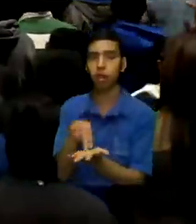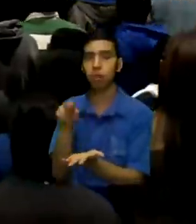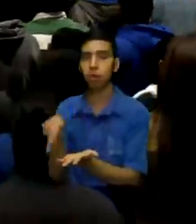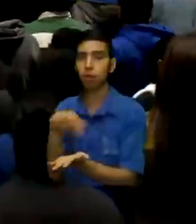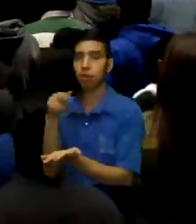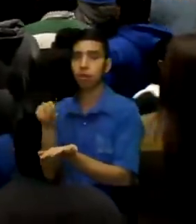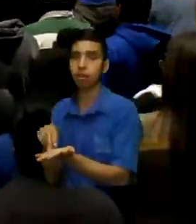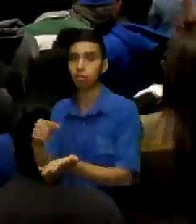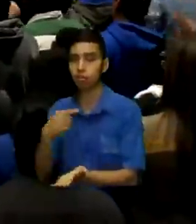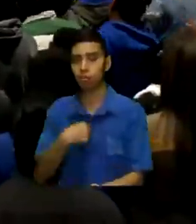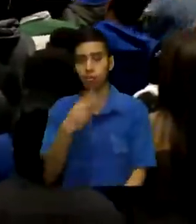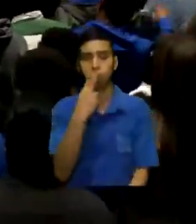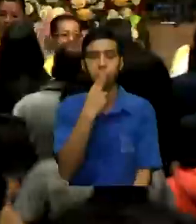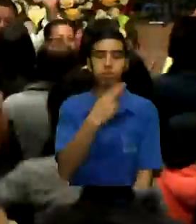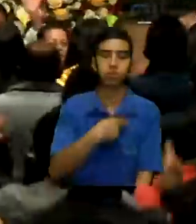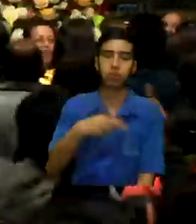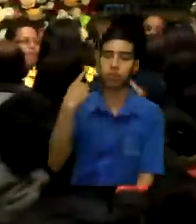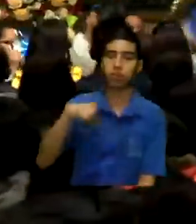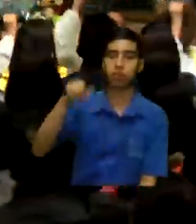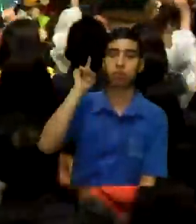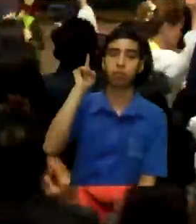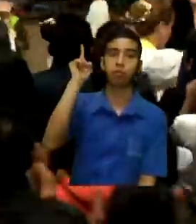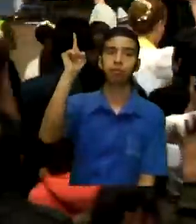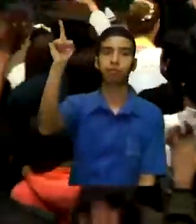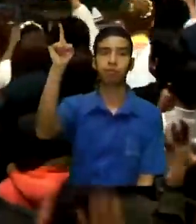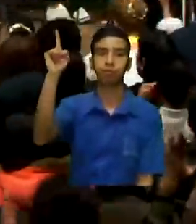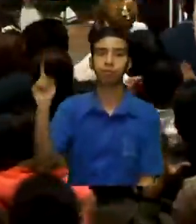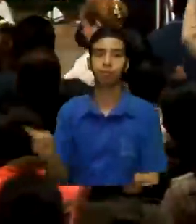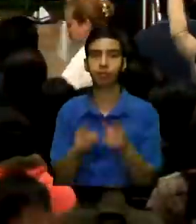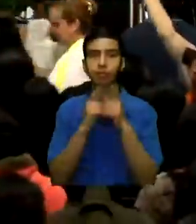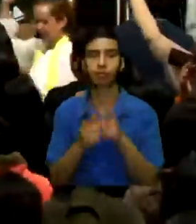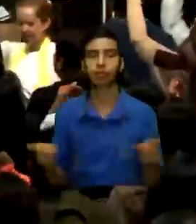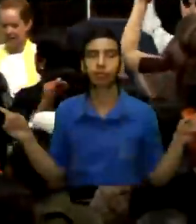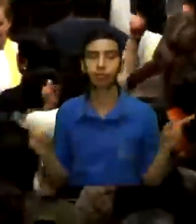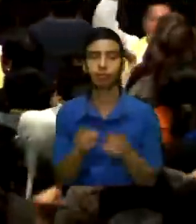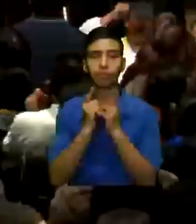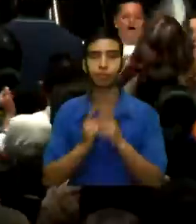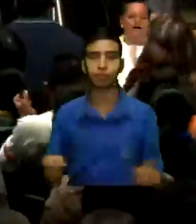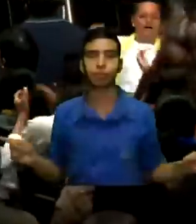celebraré a Jehová. Remolineando, remolineando, me haré más vil por causa de Jehová.